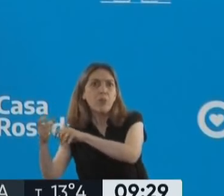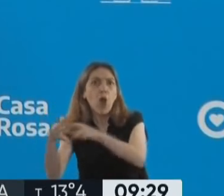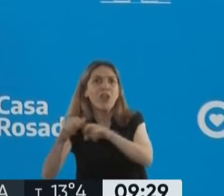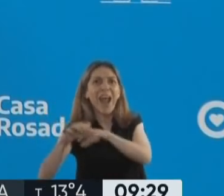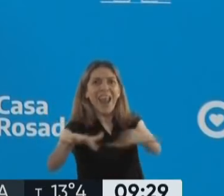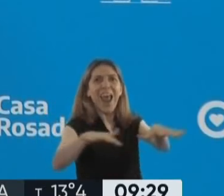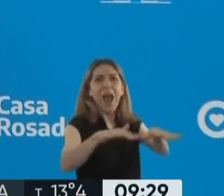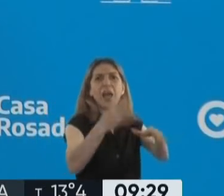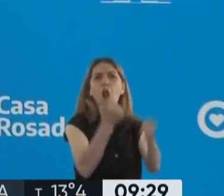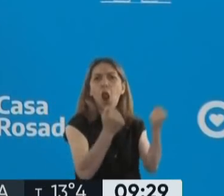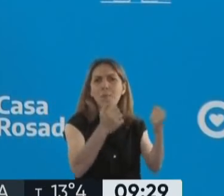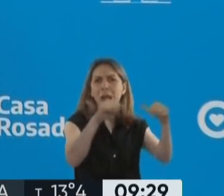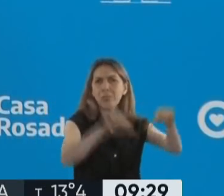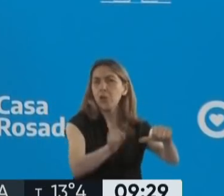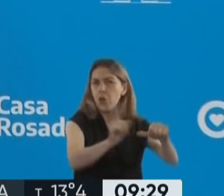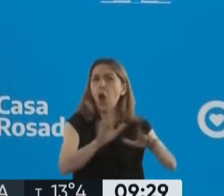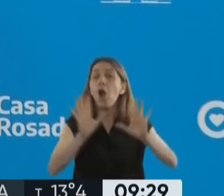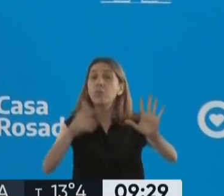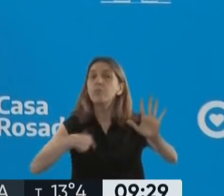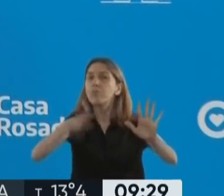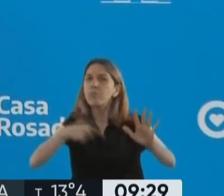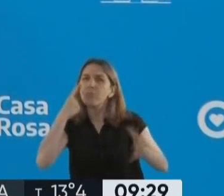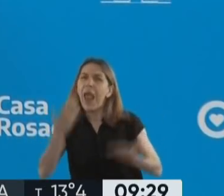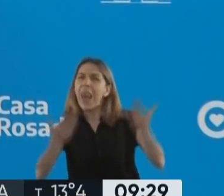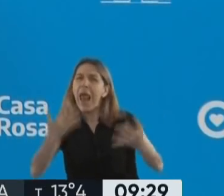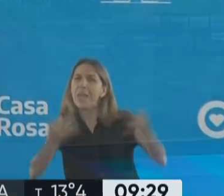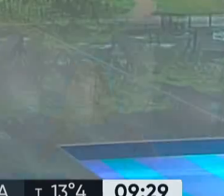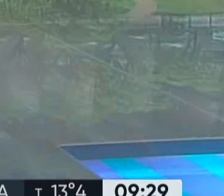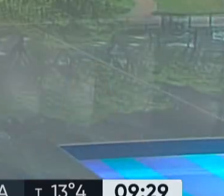situación que nosotros estamos viendo es completamente diferente a esas expectativas. Muchas gracias.